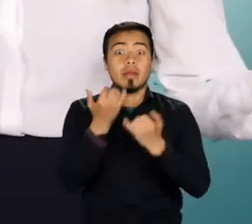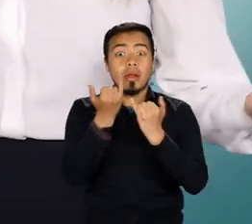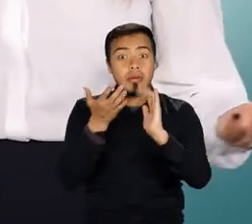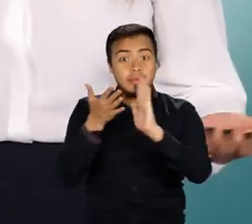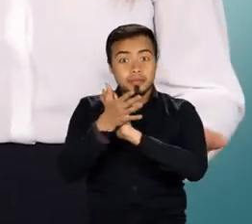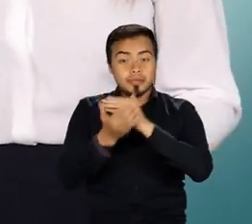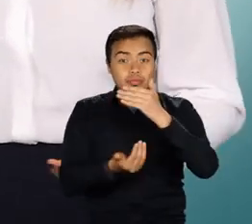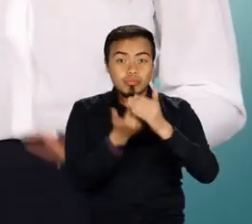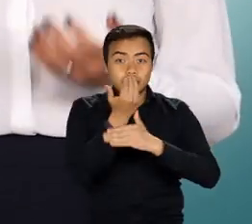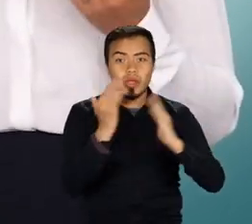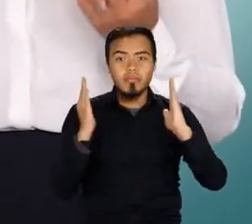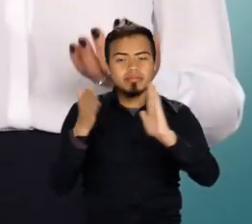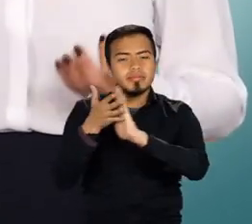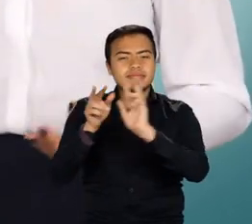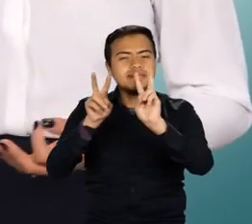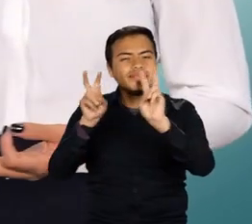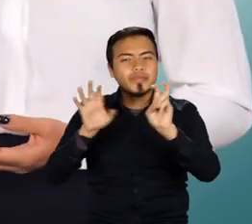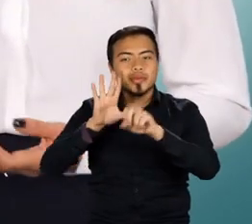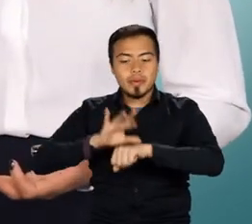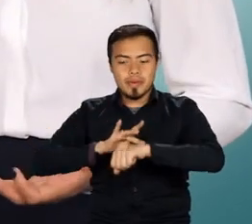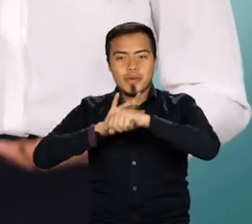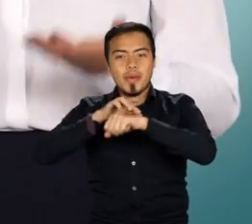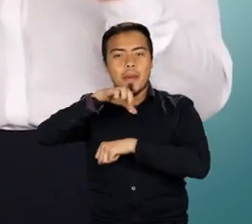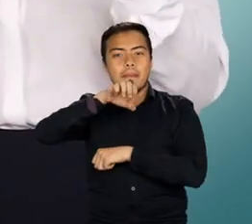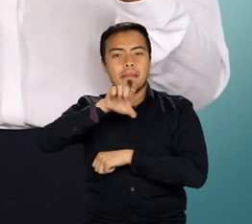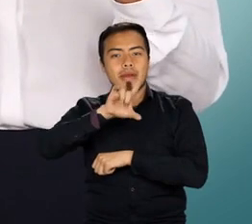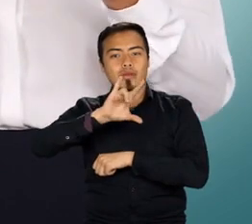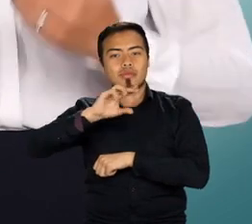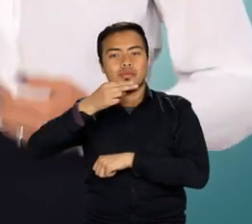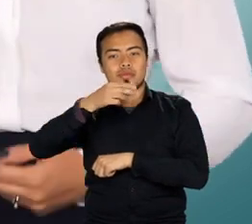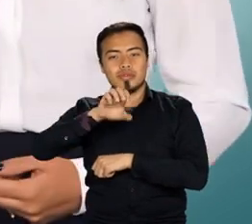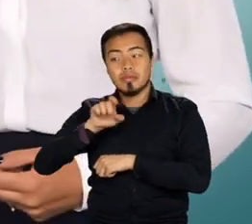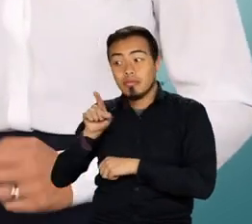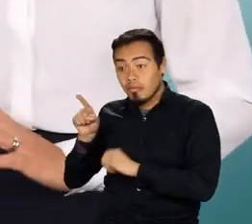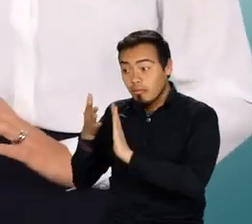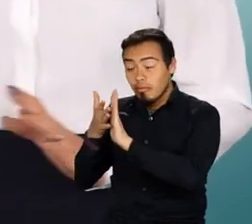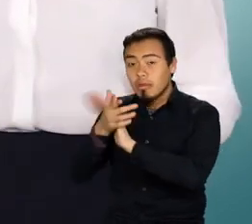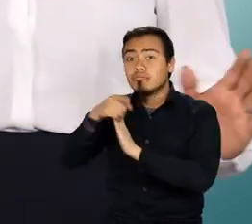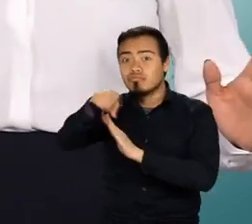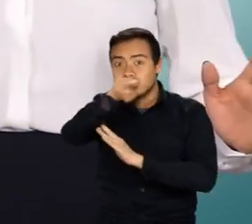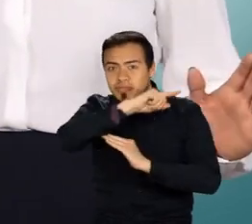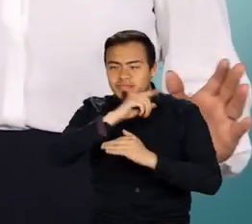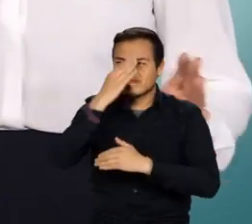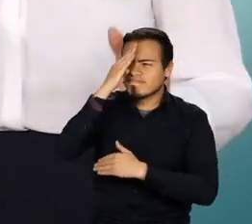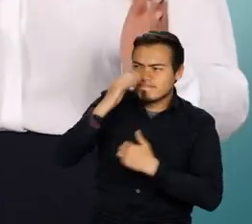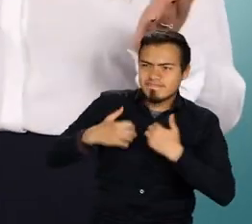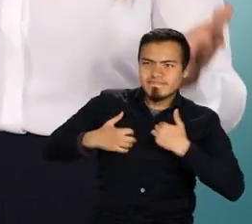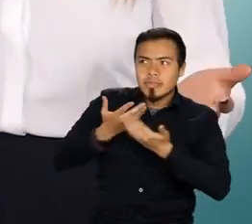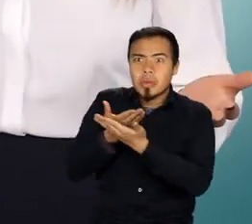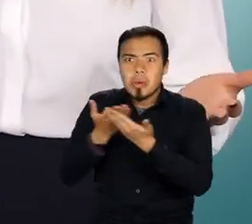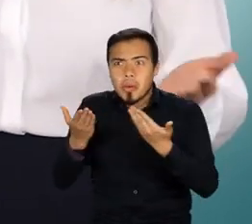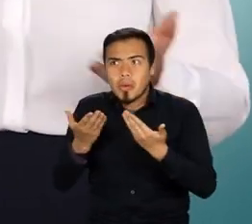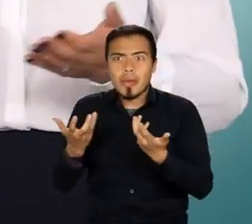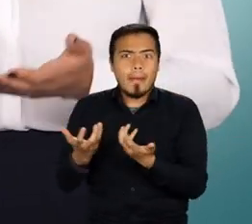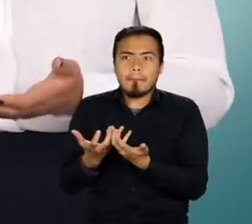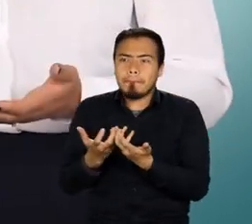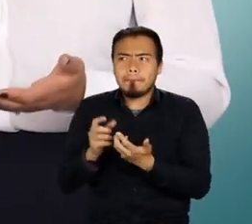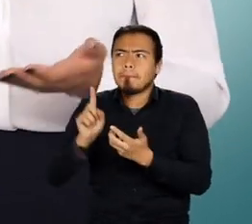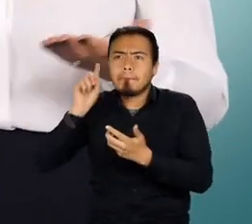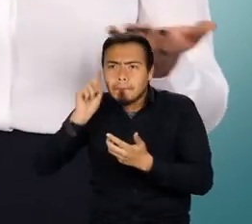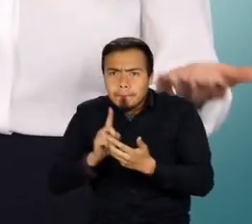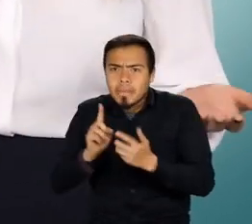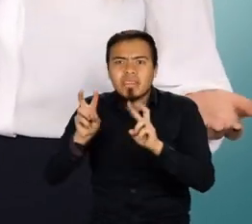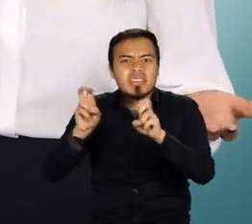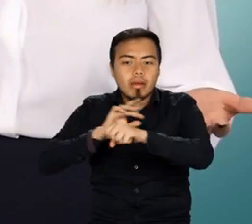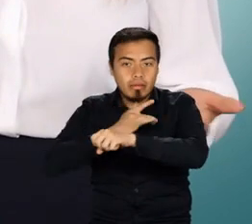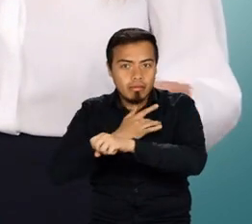En nuestra nueva sección con el Dr. Peluche Responde, ustedes podrán resolver todas sus dudas en temas de salud, pedir